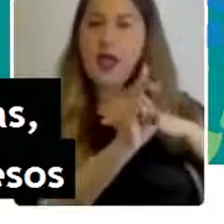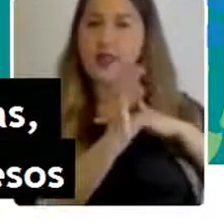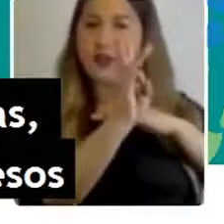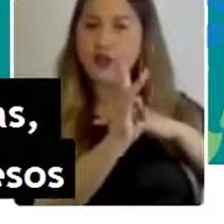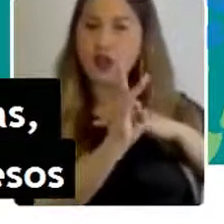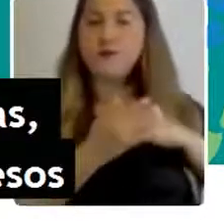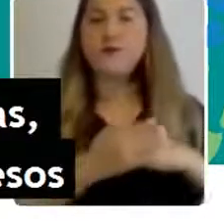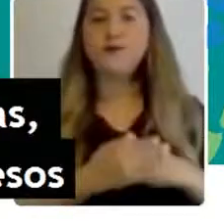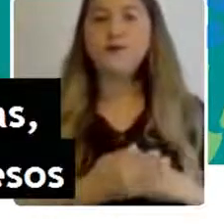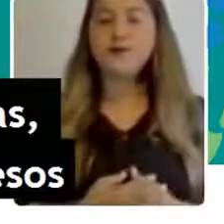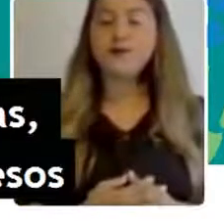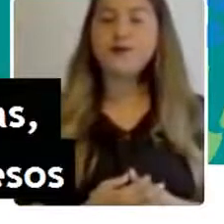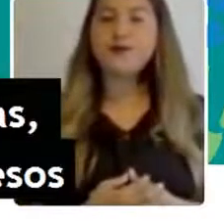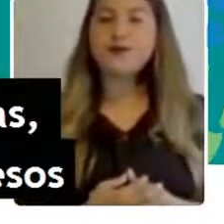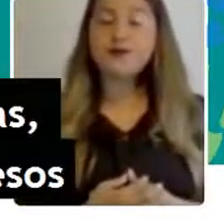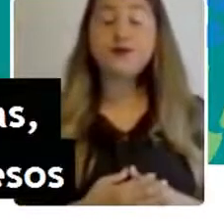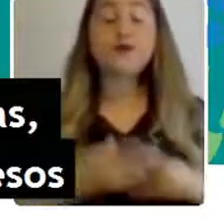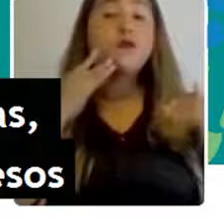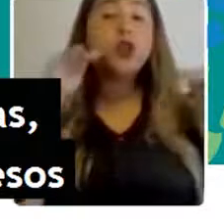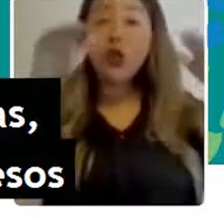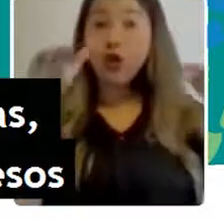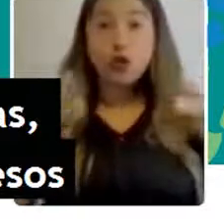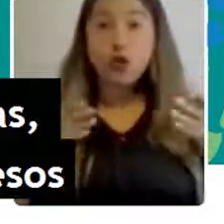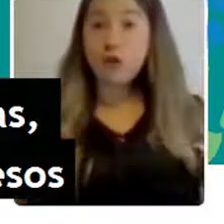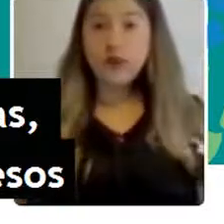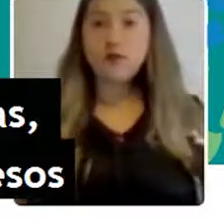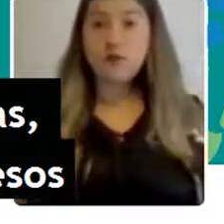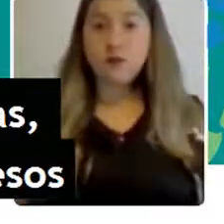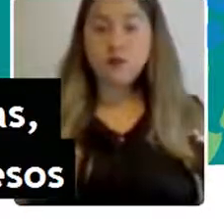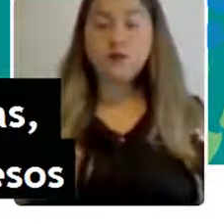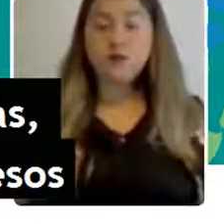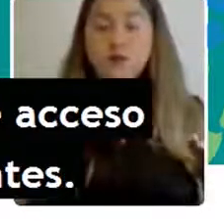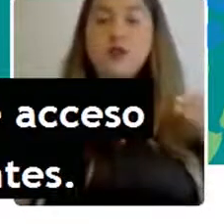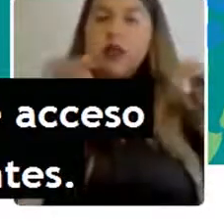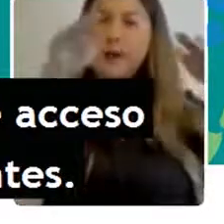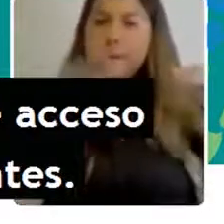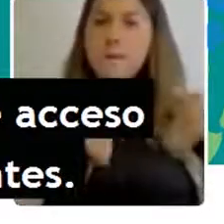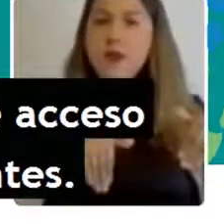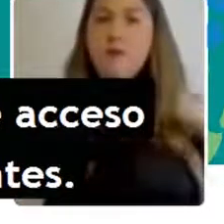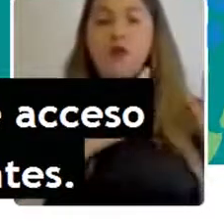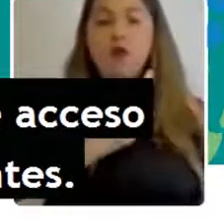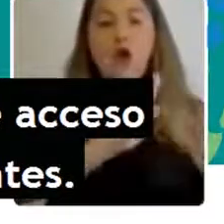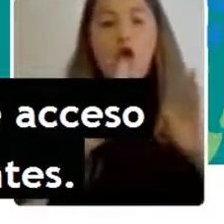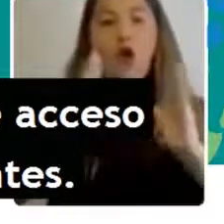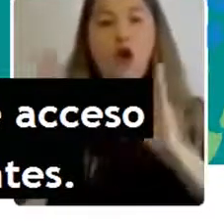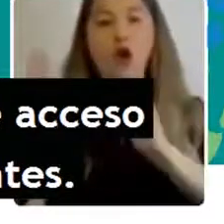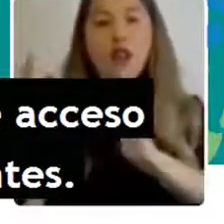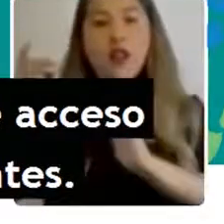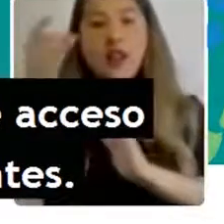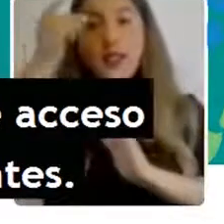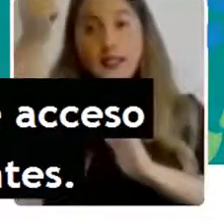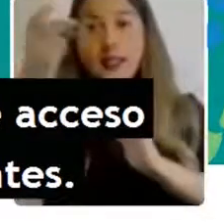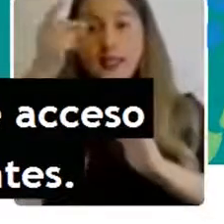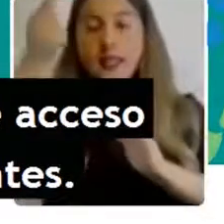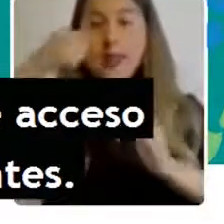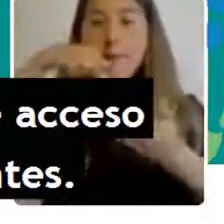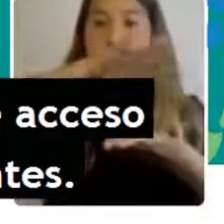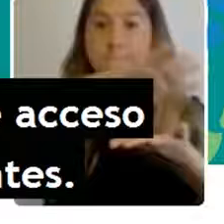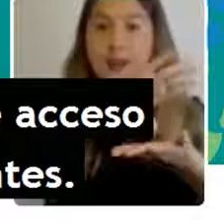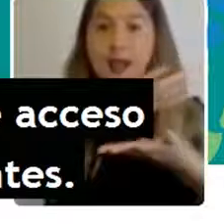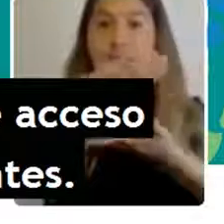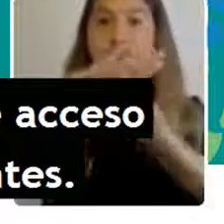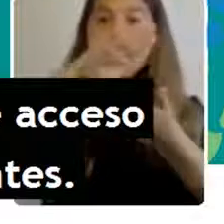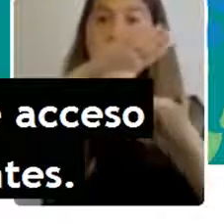Y lo mismo, en el mismo orden de ideas, en los países de bajo y mediano ingresos también, efectivamente existen barreras